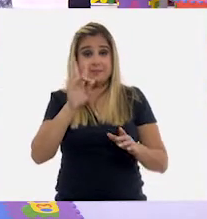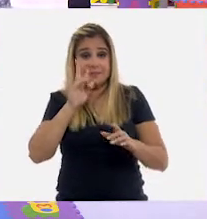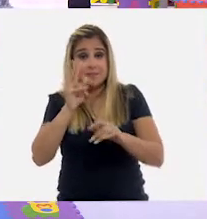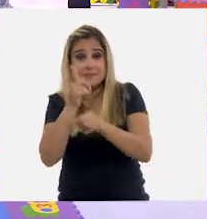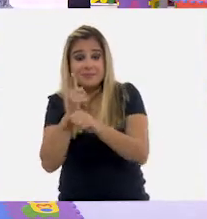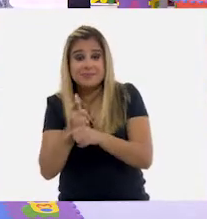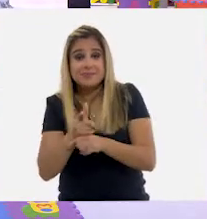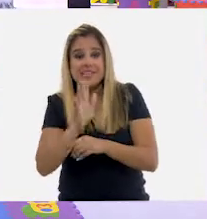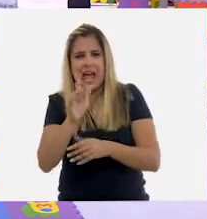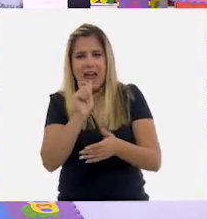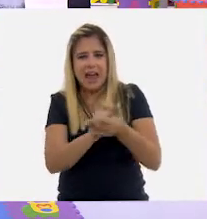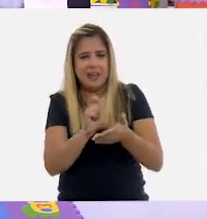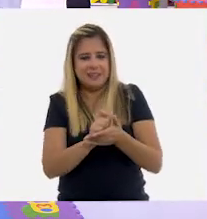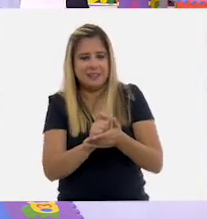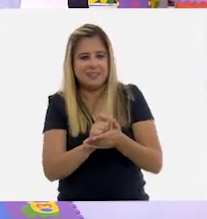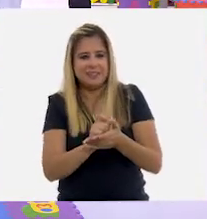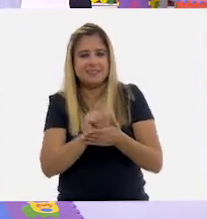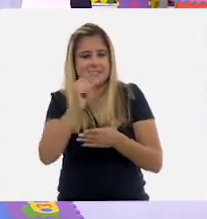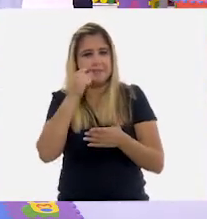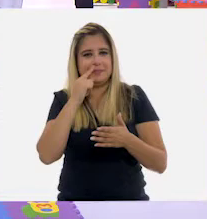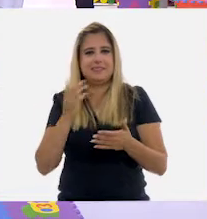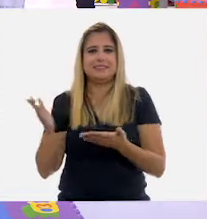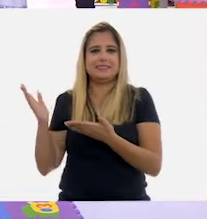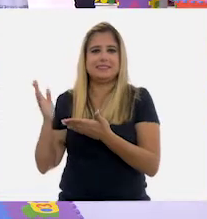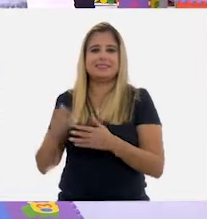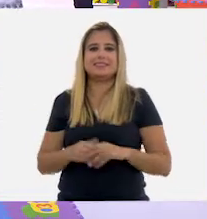Ya lo anotaron. Bueno, lo voy a borrar.